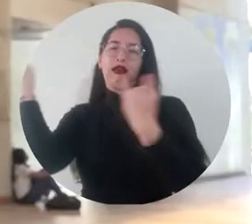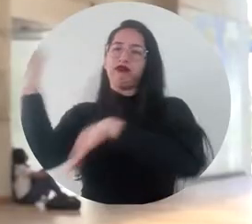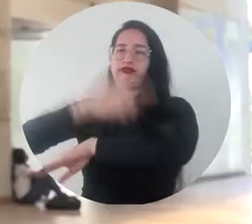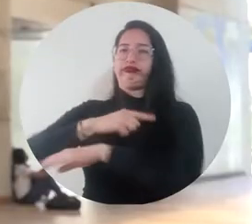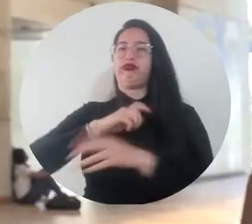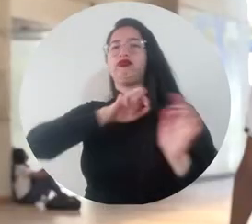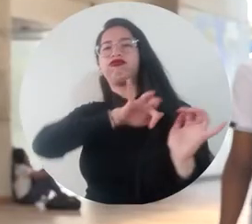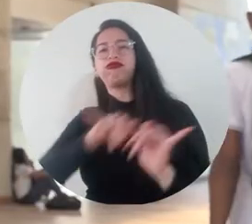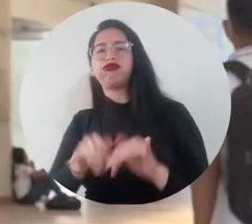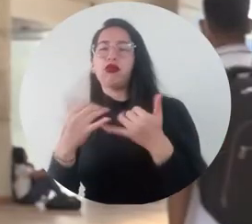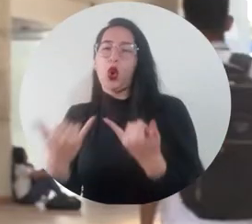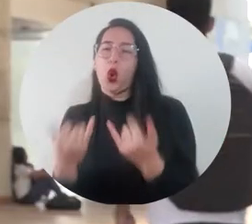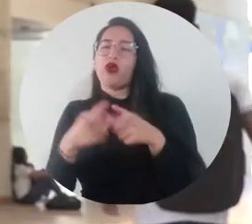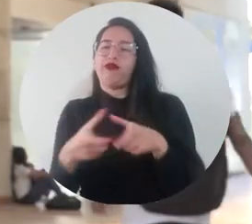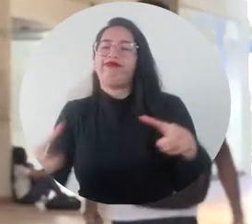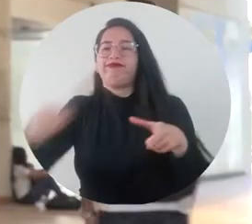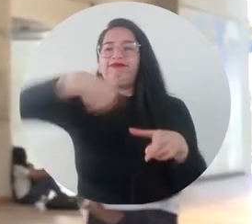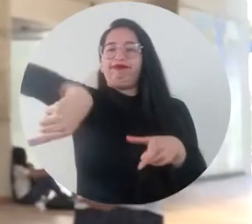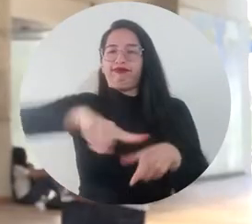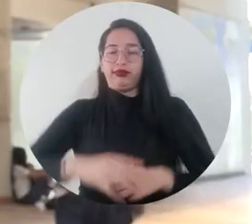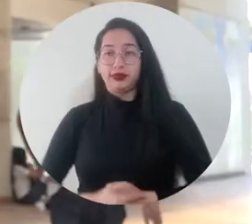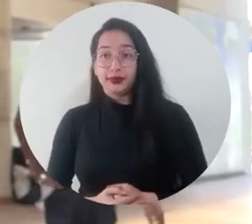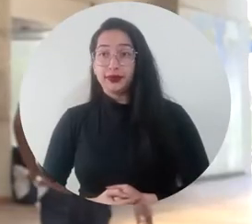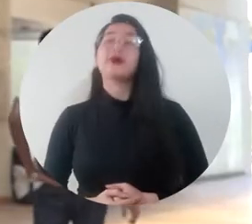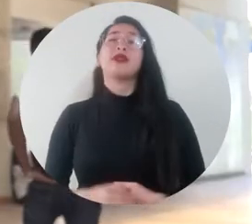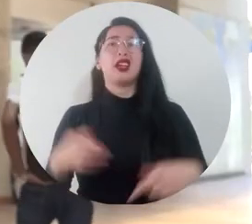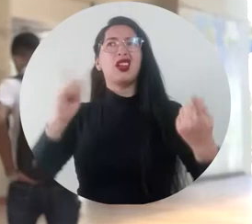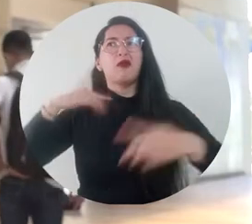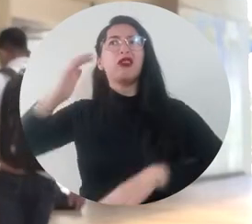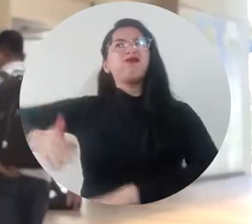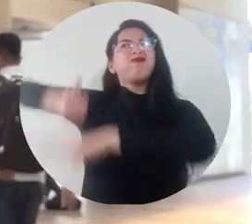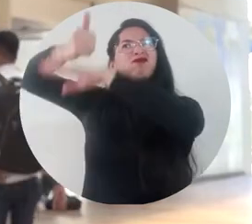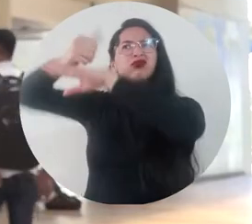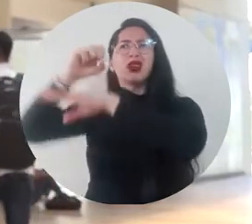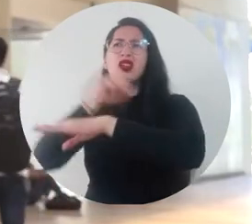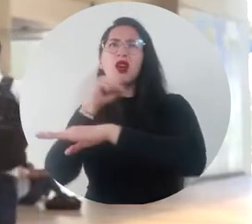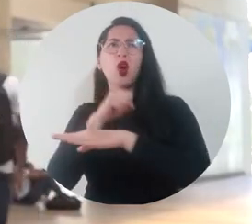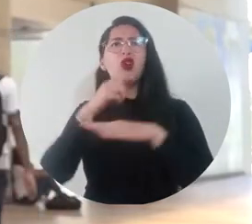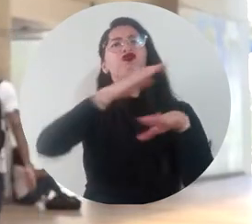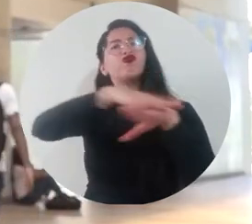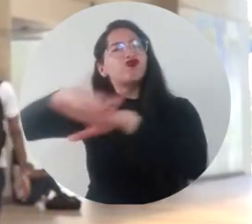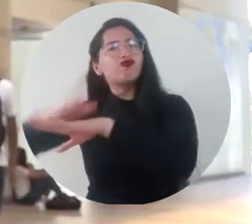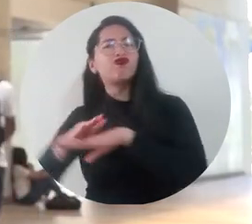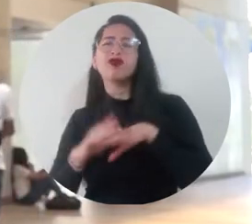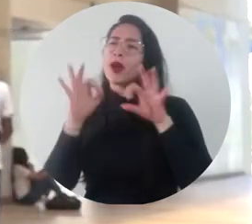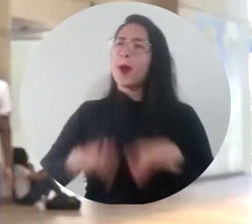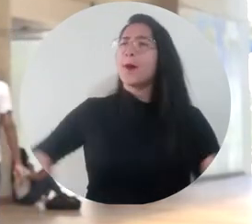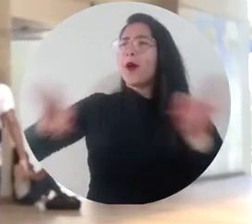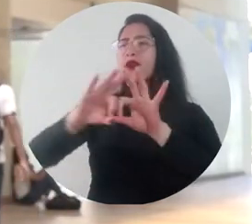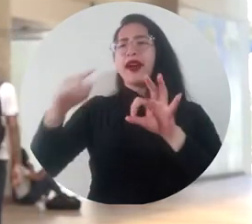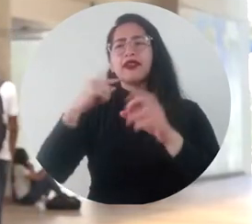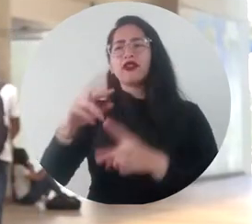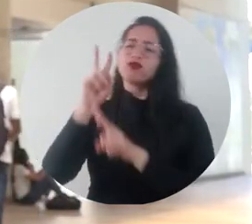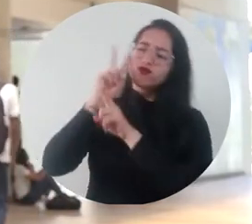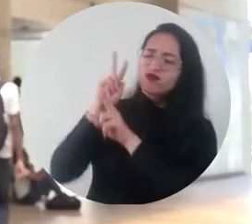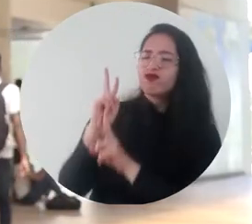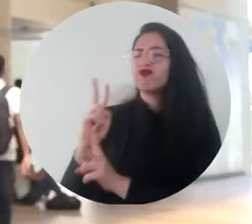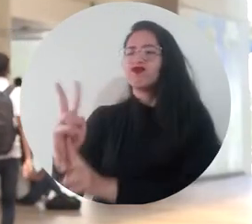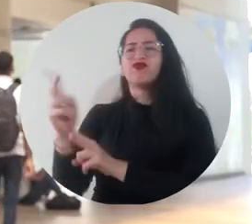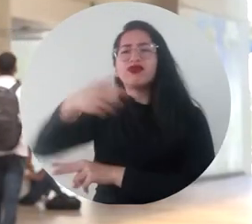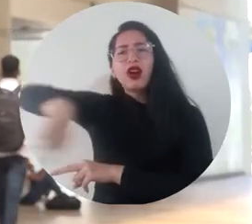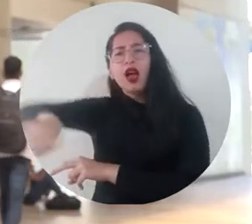a la universidad que encabeza de su rector esta disponibilidad de estos eventos